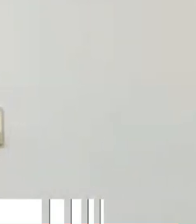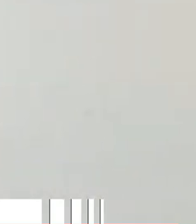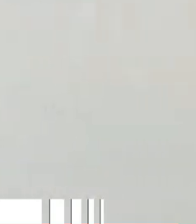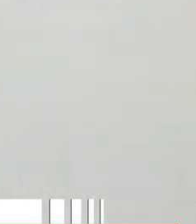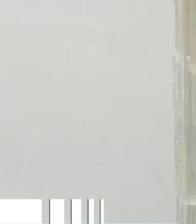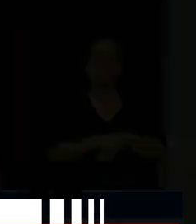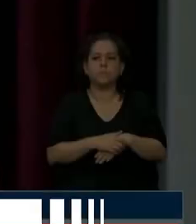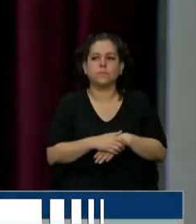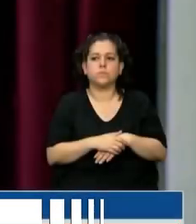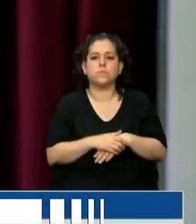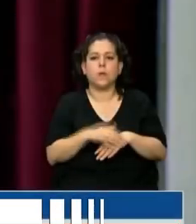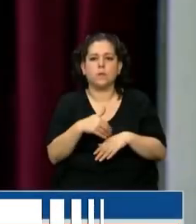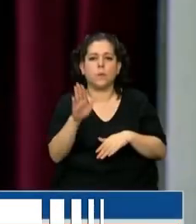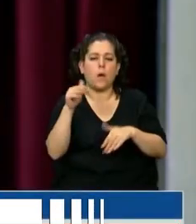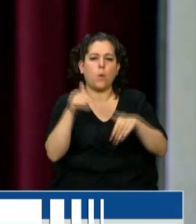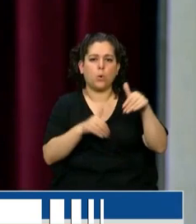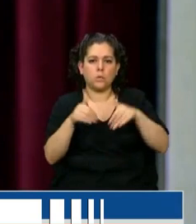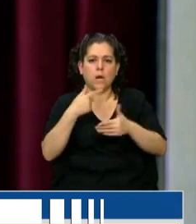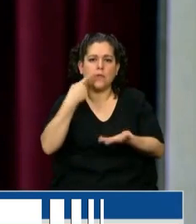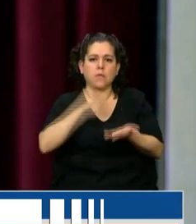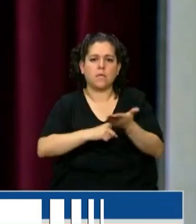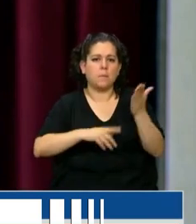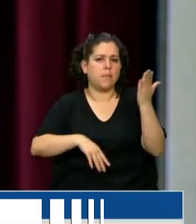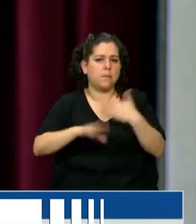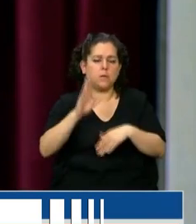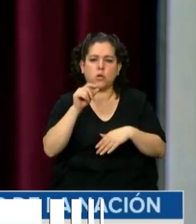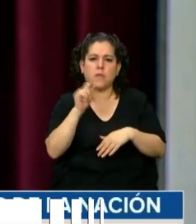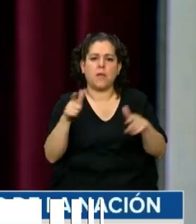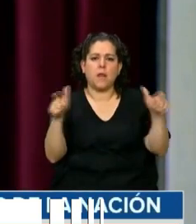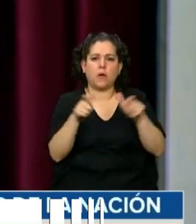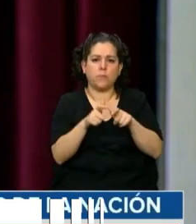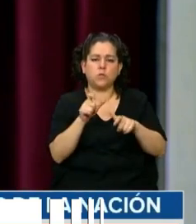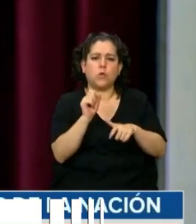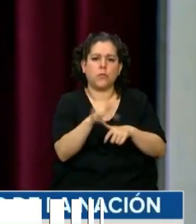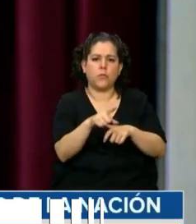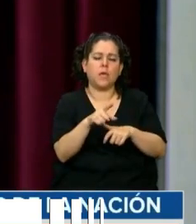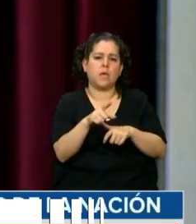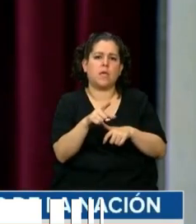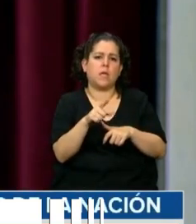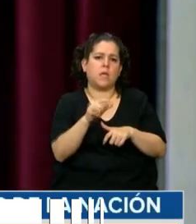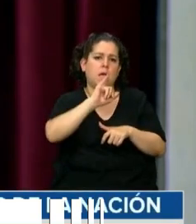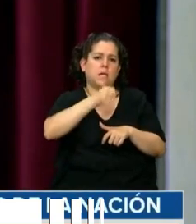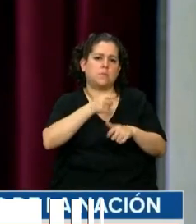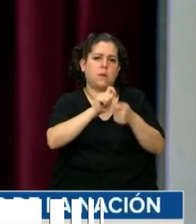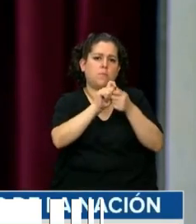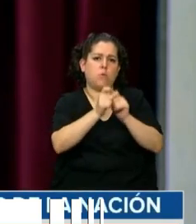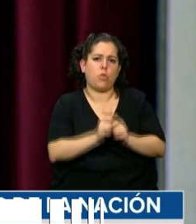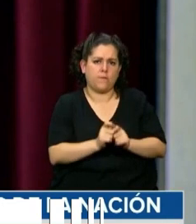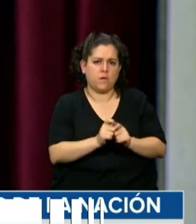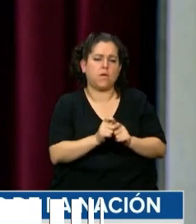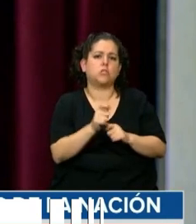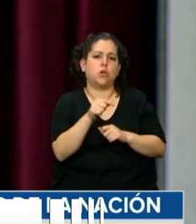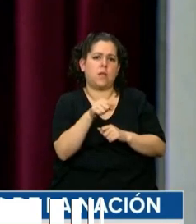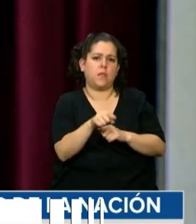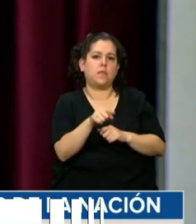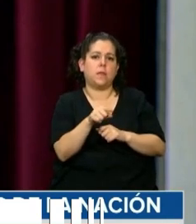Entonces, estamos hablando que ese porcentual por hoy estaría dando un 50% por debajo de la inflación que tenemos actualmente. Entonces, si